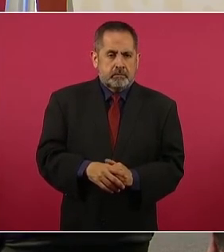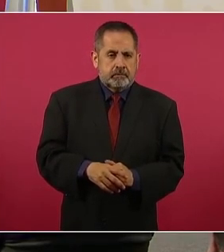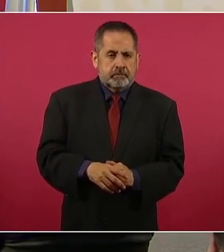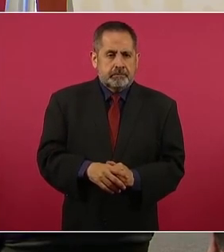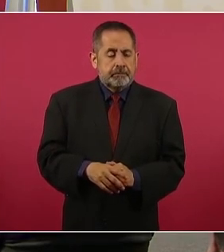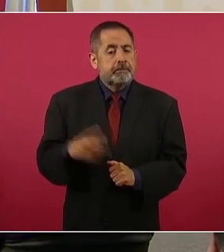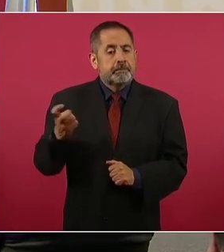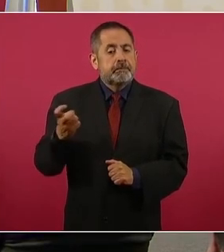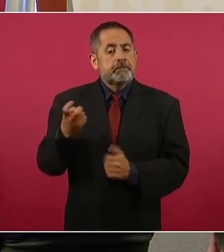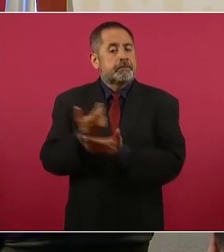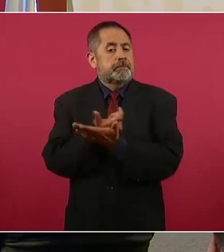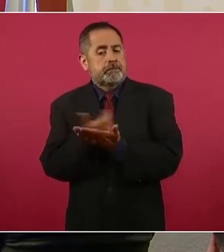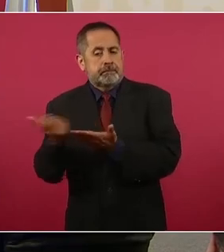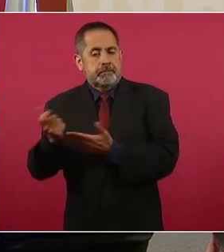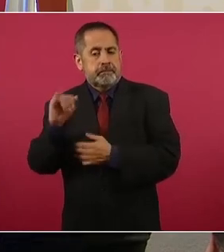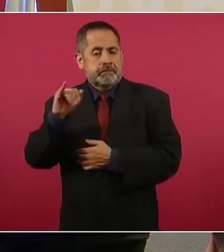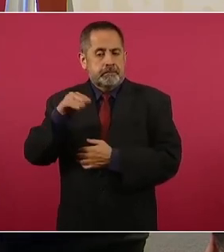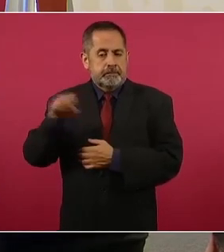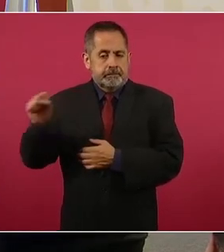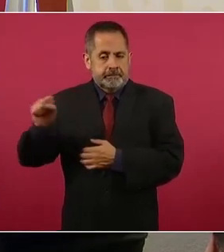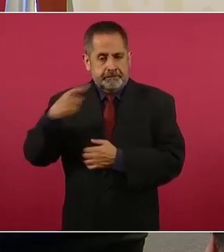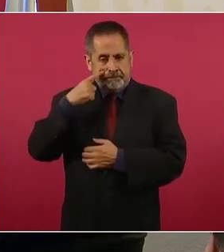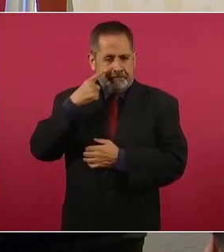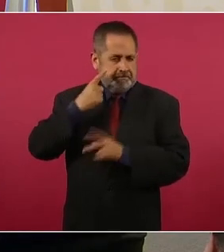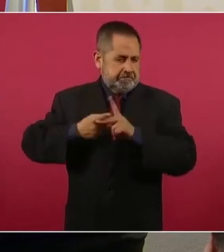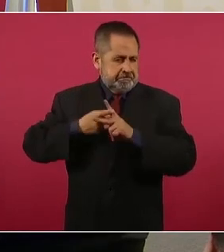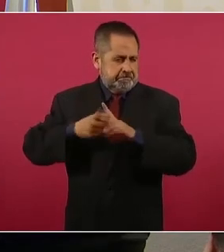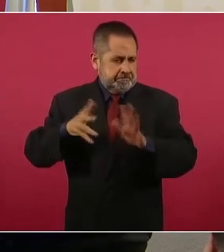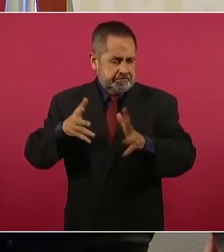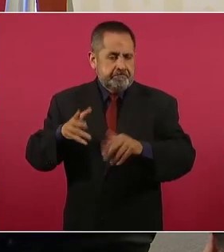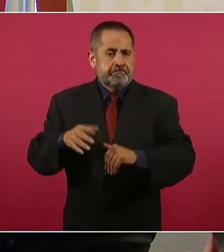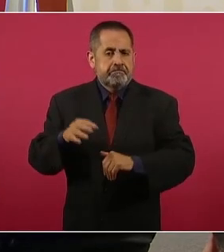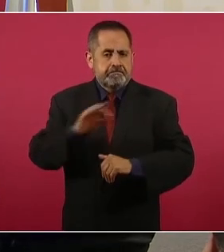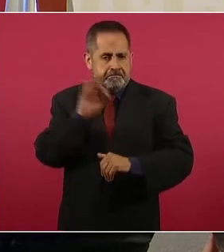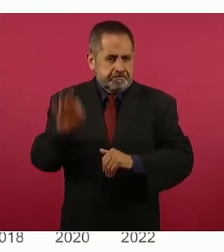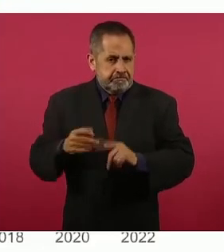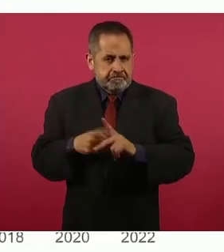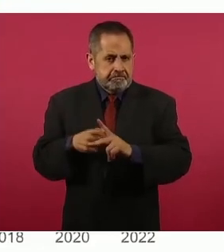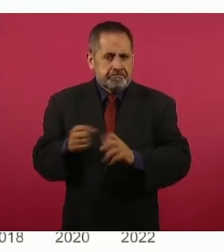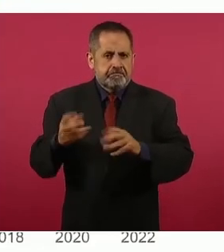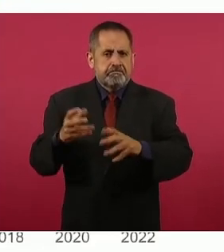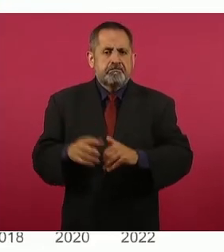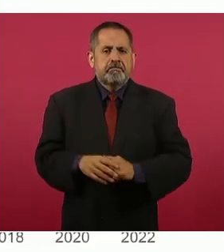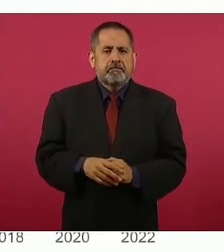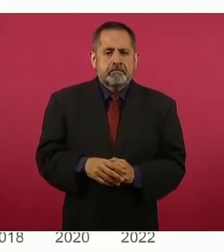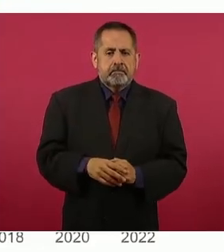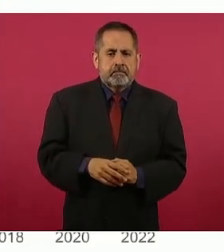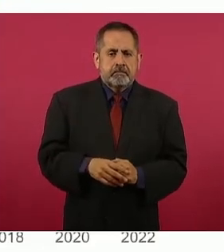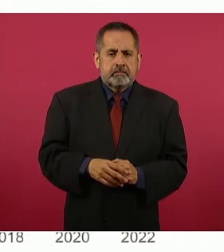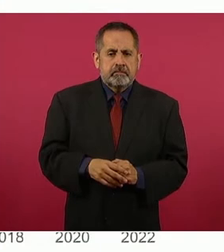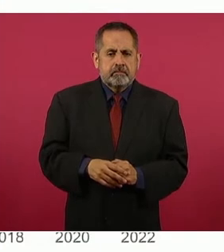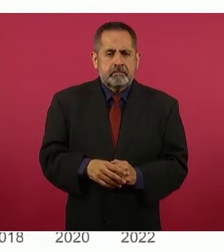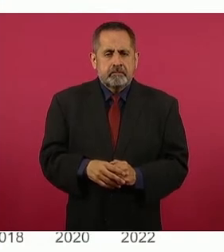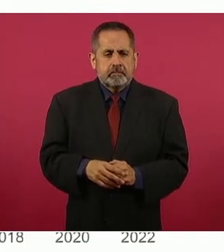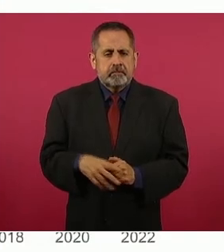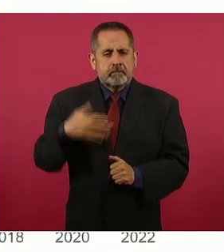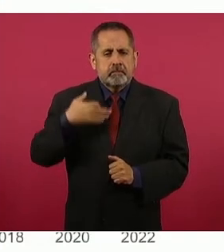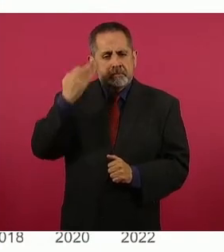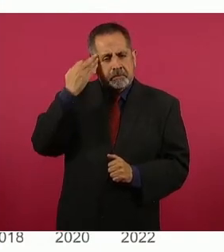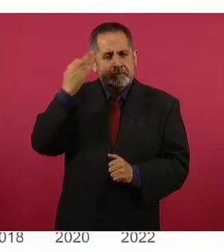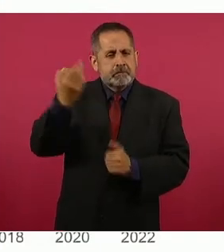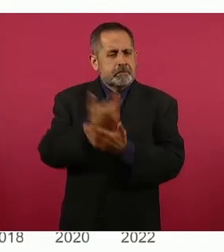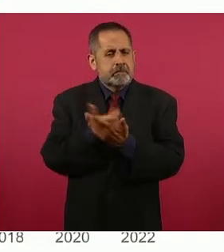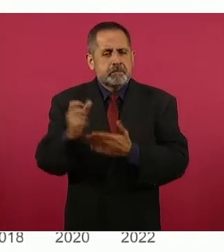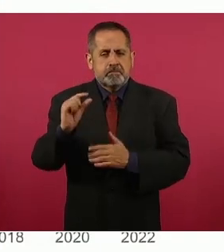Ese es el salario del seguro, ese es el promedio. Que sí ha crecido, pero me refiero al salario